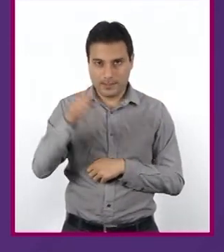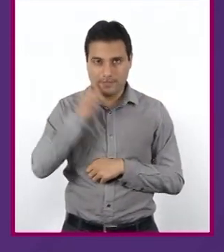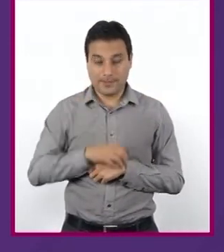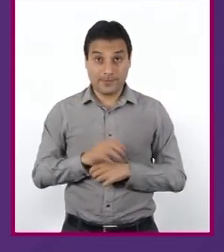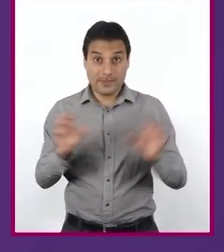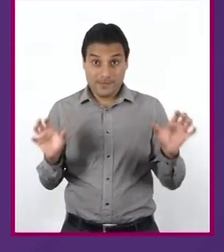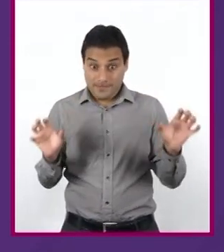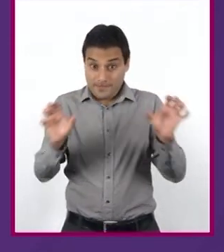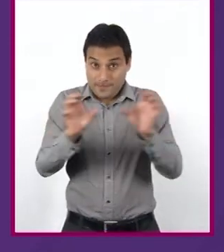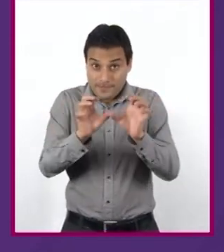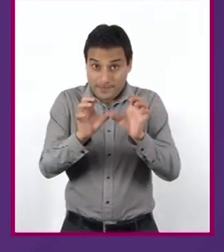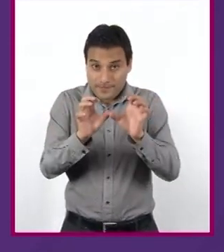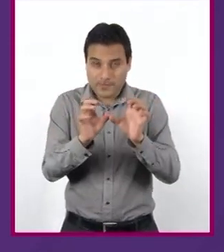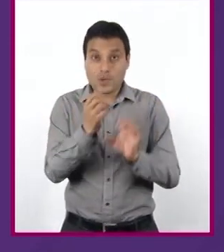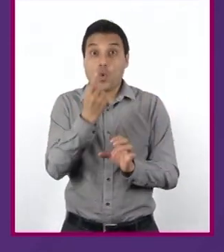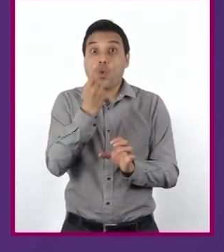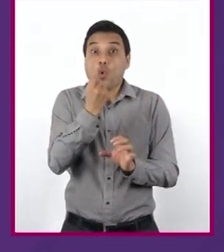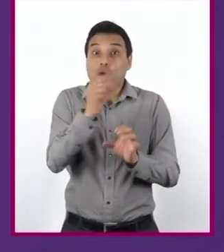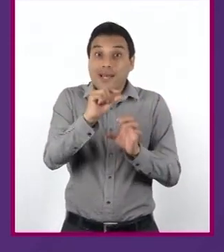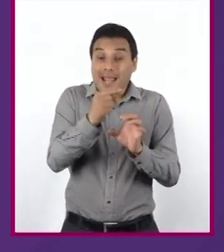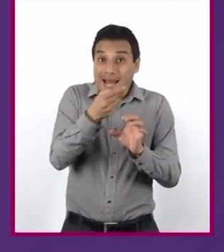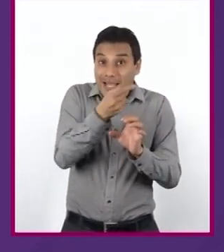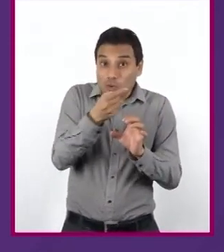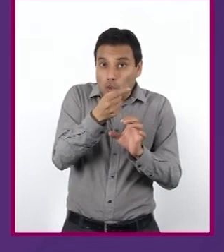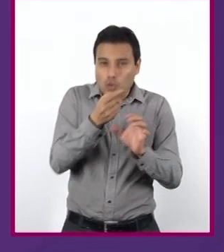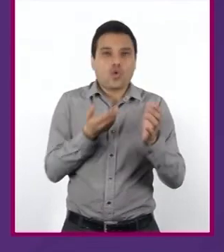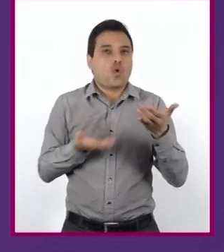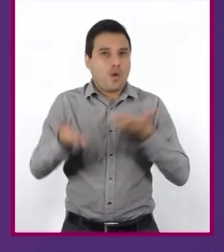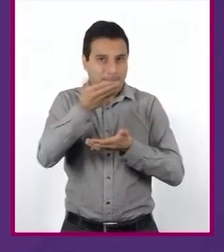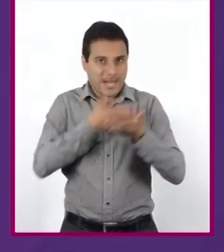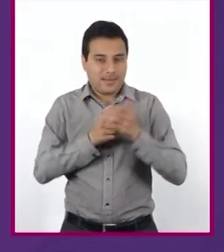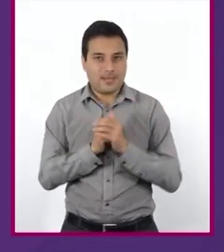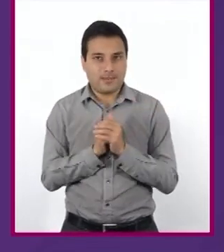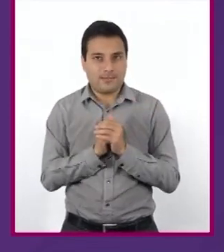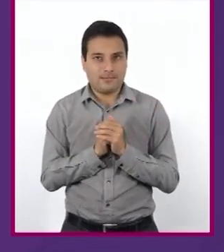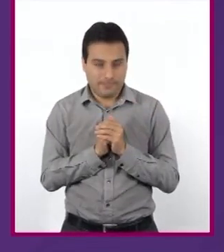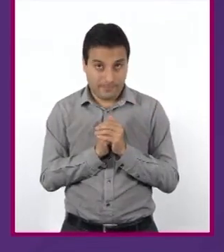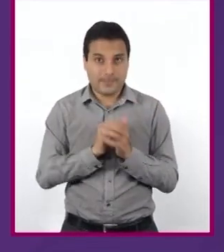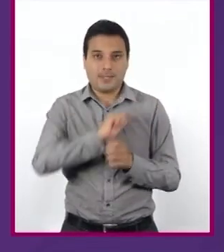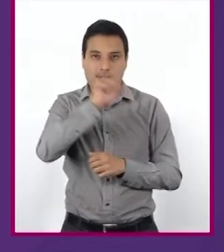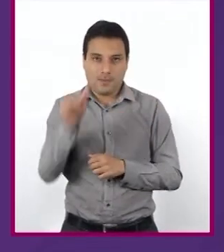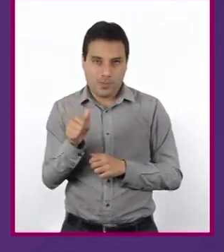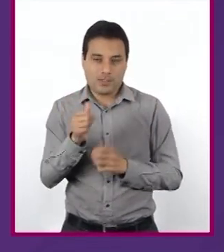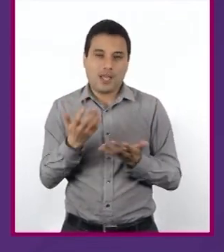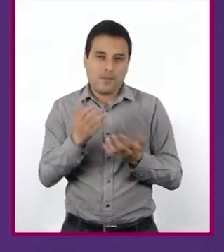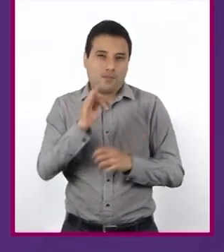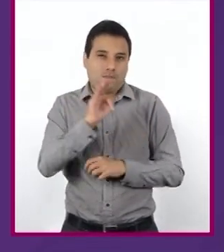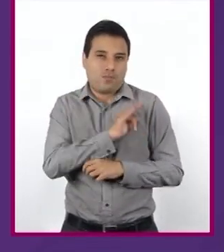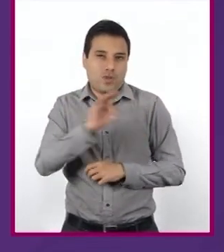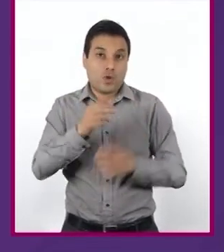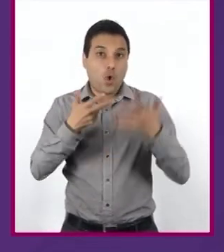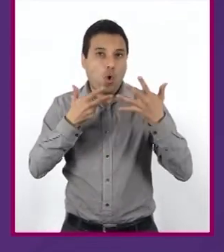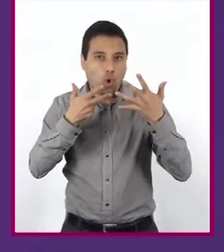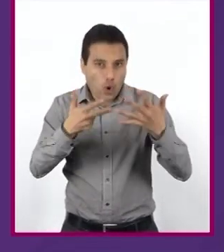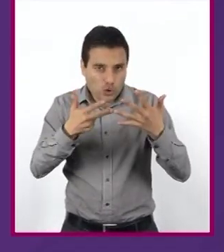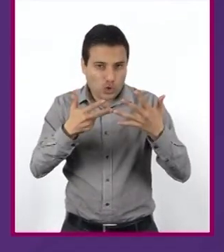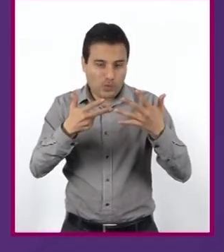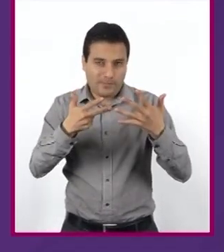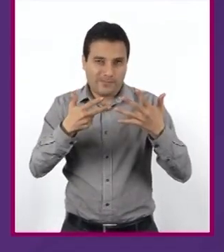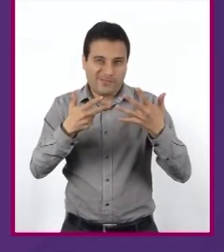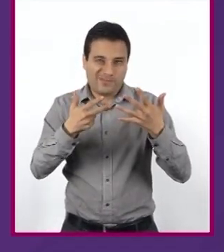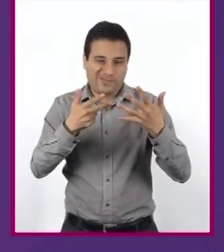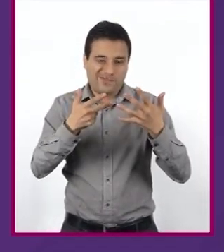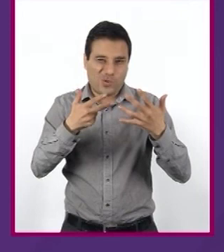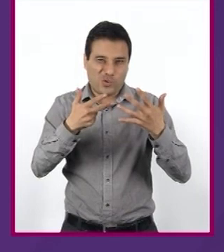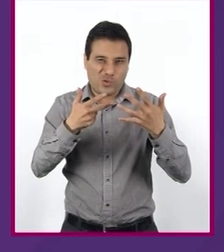átomo comparte un electrón de valencia, por lo que ambos completan los 8 electrones de valencia en su